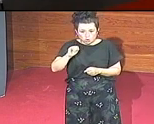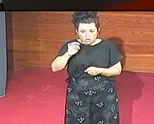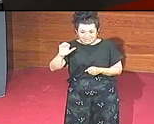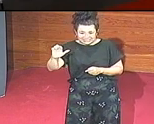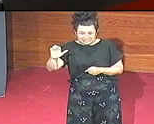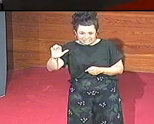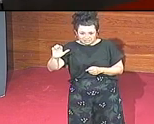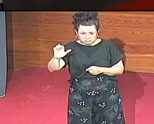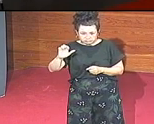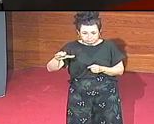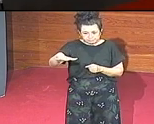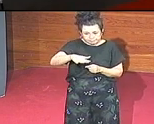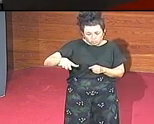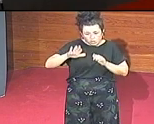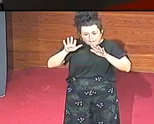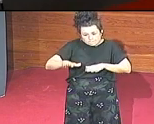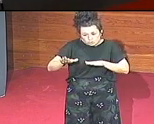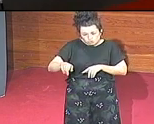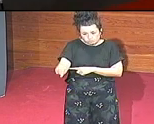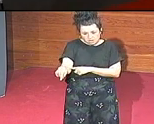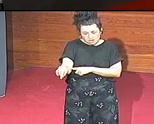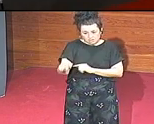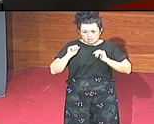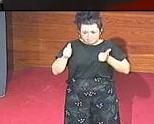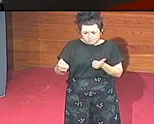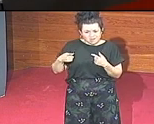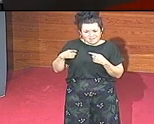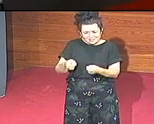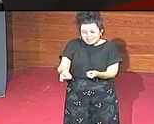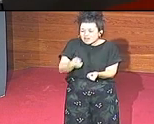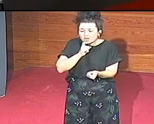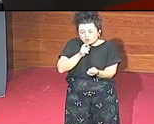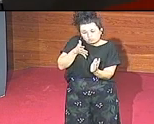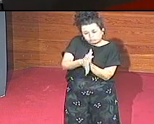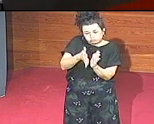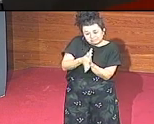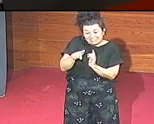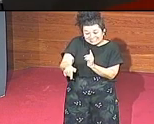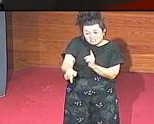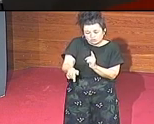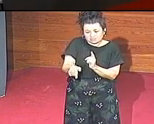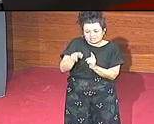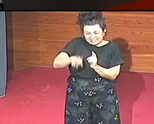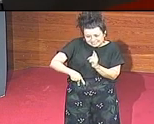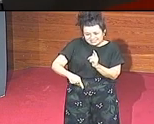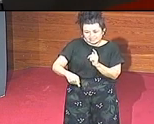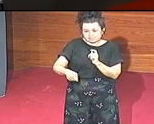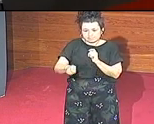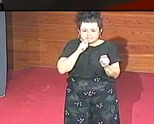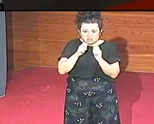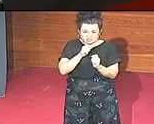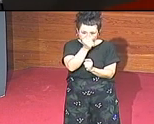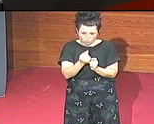musulmán y empezó a contar cómo era aquella guerra no y eso es periodismo eso es así que es periodismo dibujado